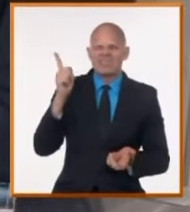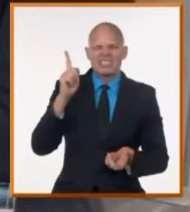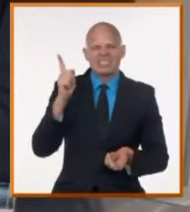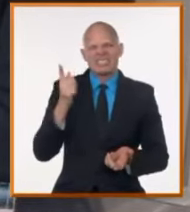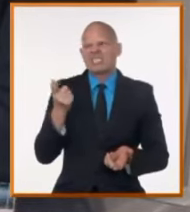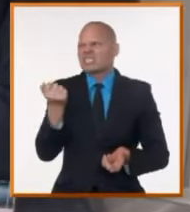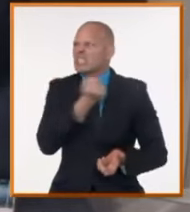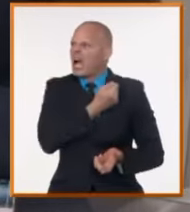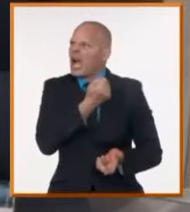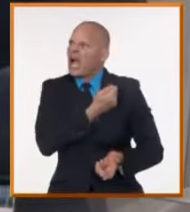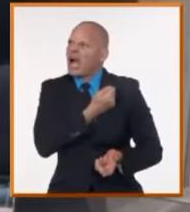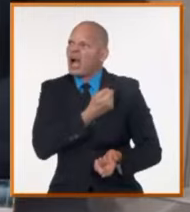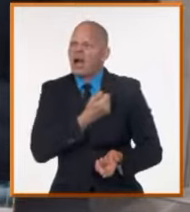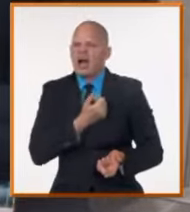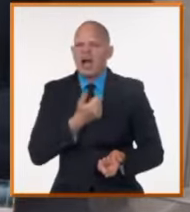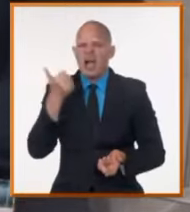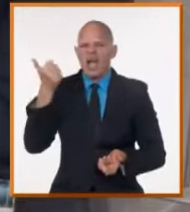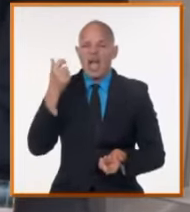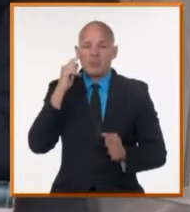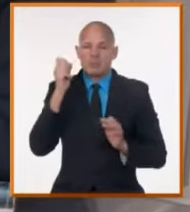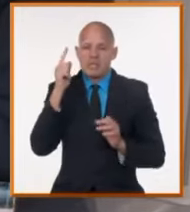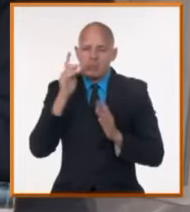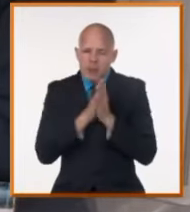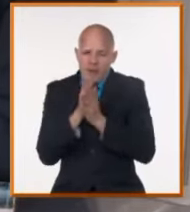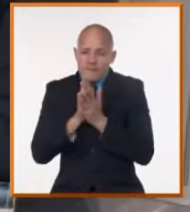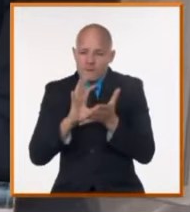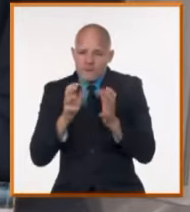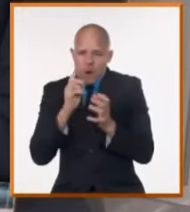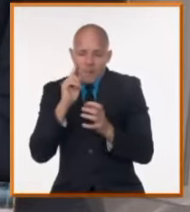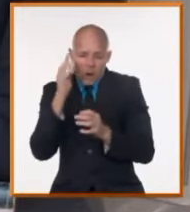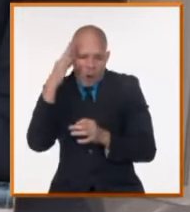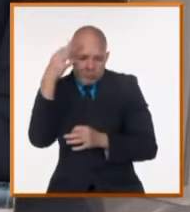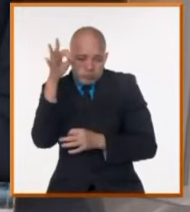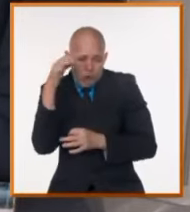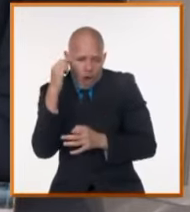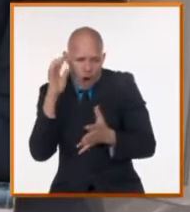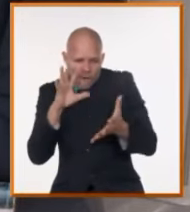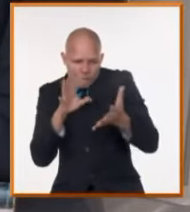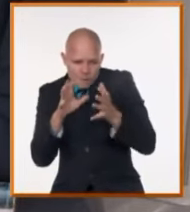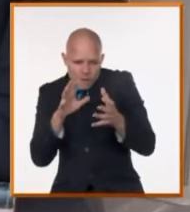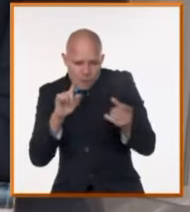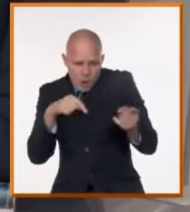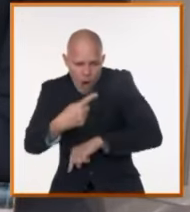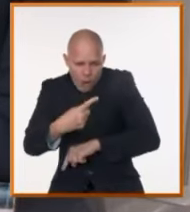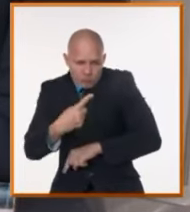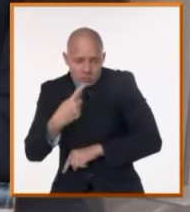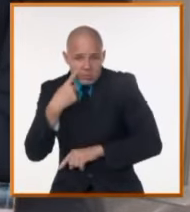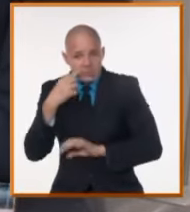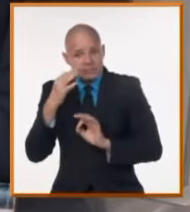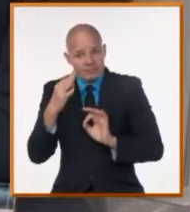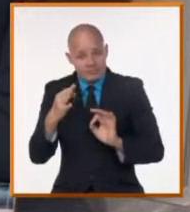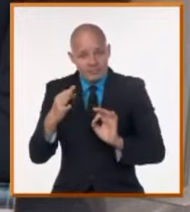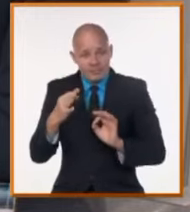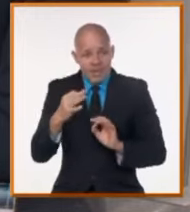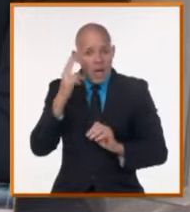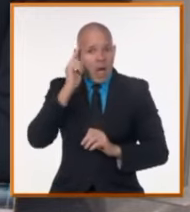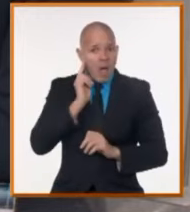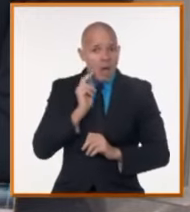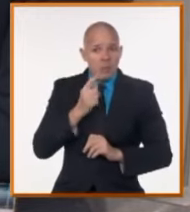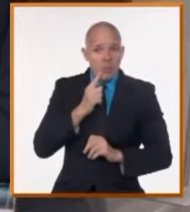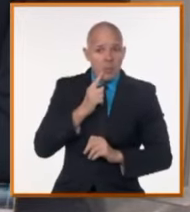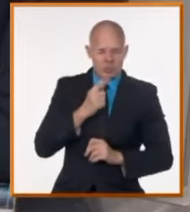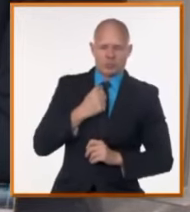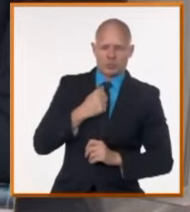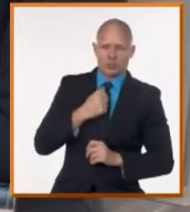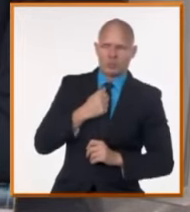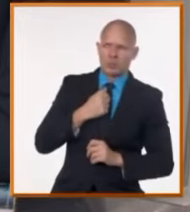de la independencia, y precisamente se empieza a dar cuenta de cómo hay campañas en su contra. A Bolívar, en la prensa de los Estados Unidos, ya